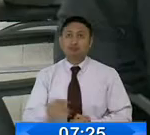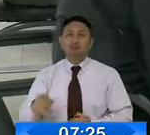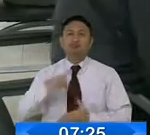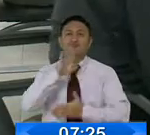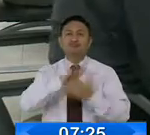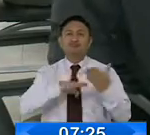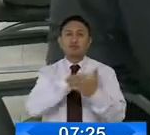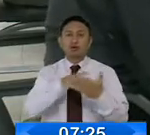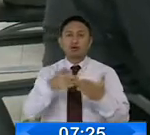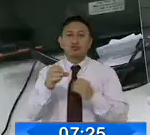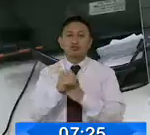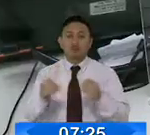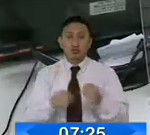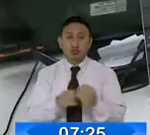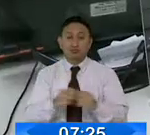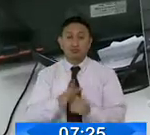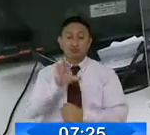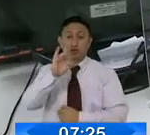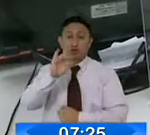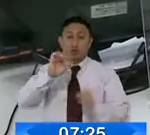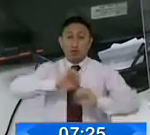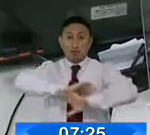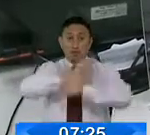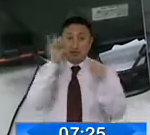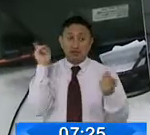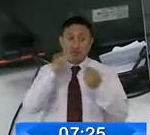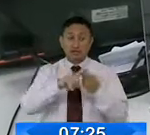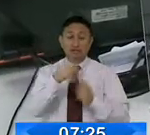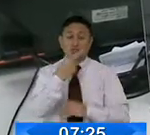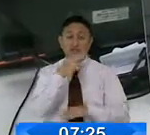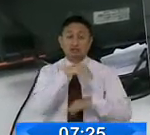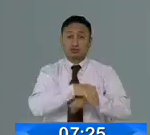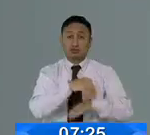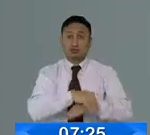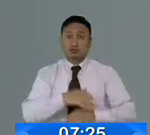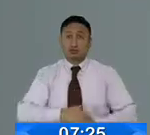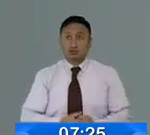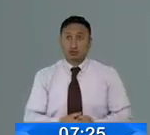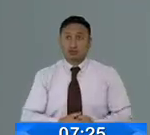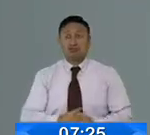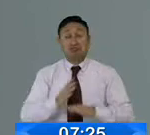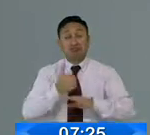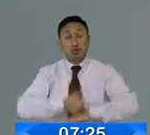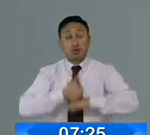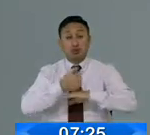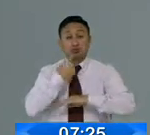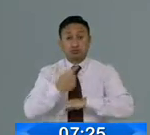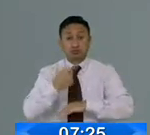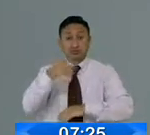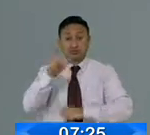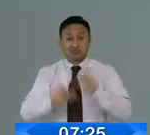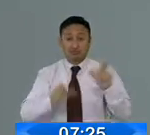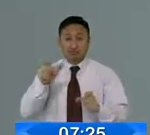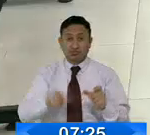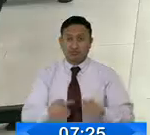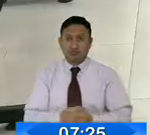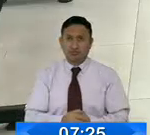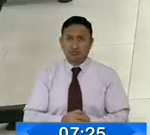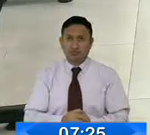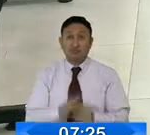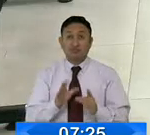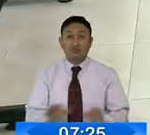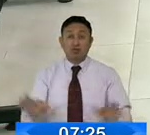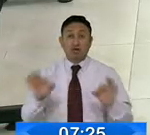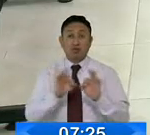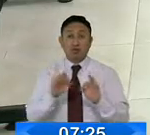de las oficinas son desde las 8 de la mañana hasta las 14 horas. Y las autoridades recordaron a la ciudadanía que es primordial el